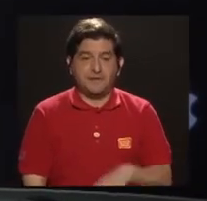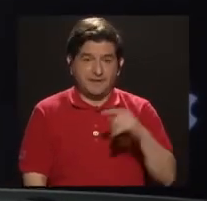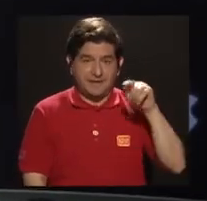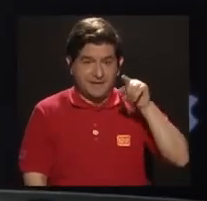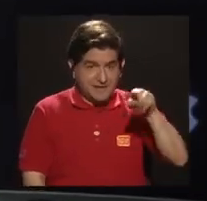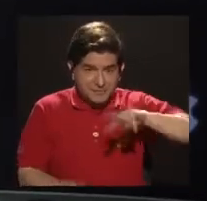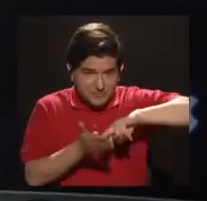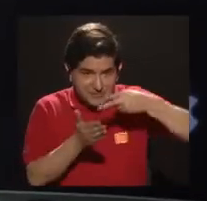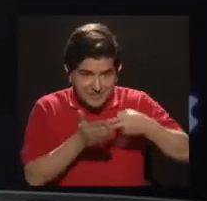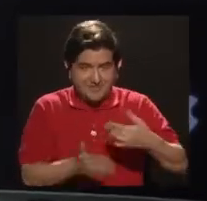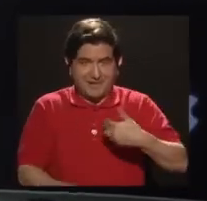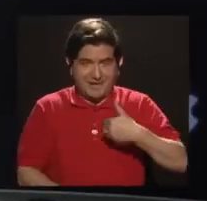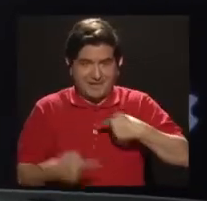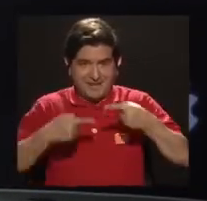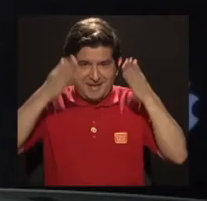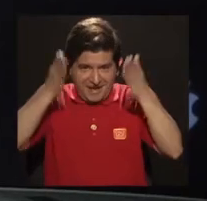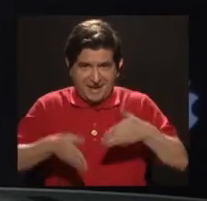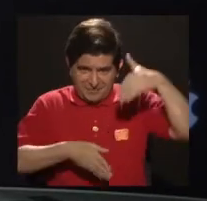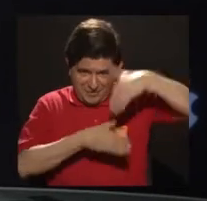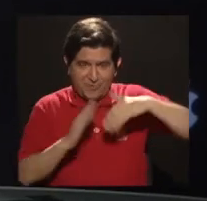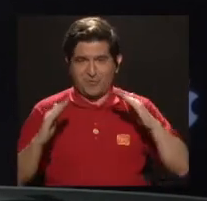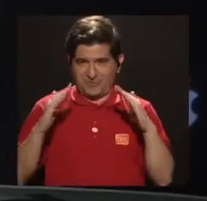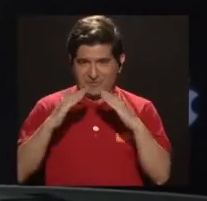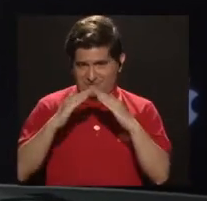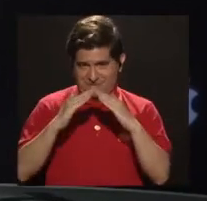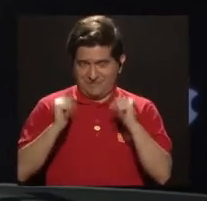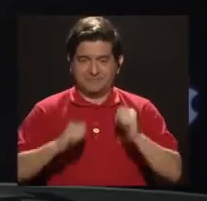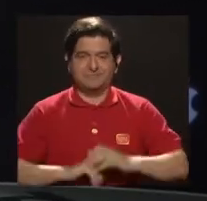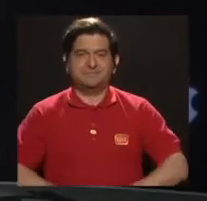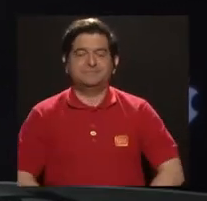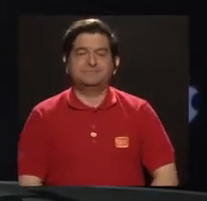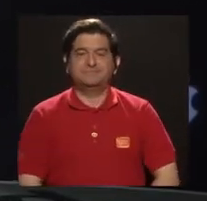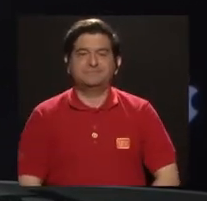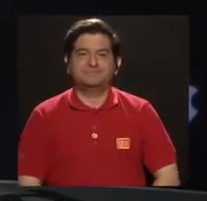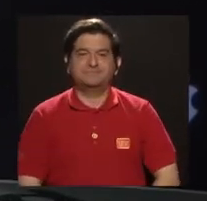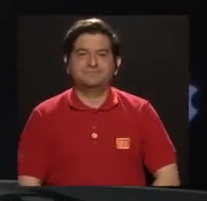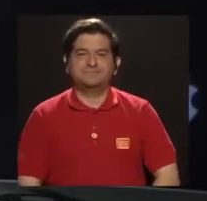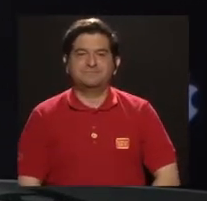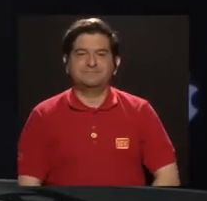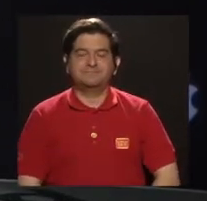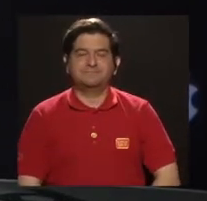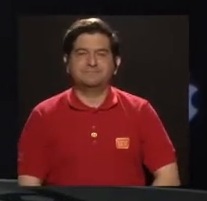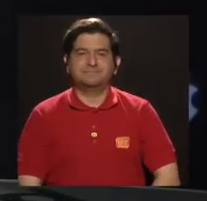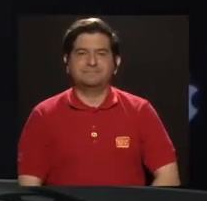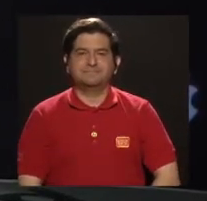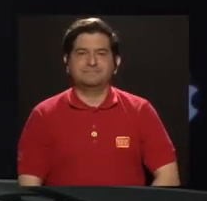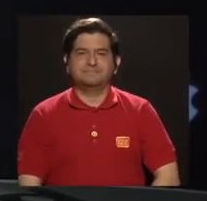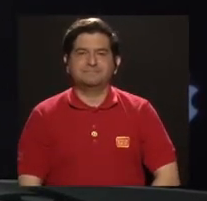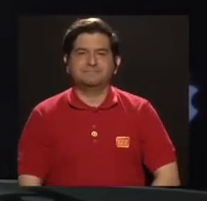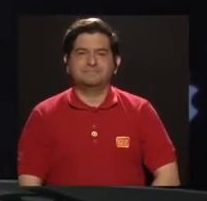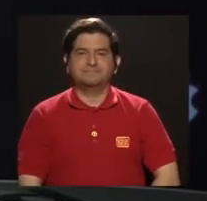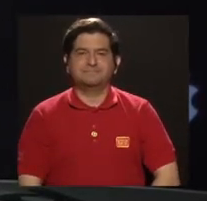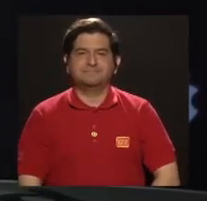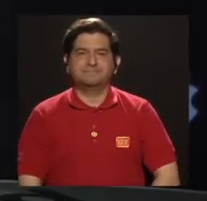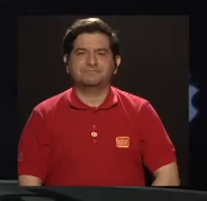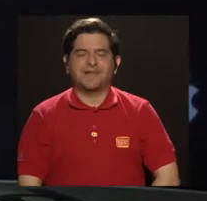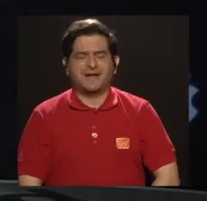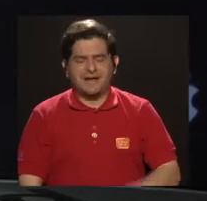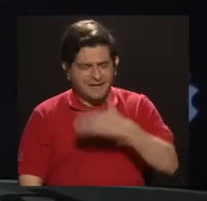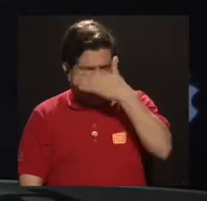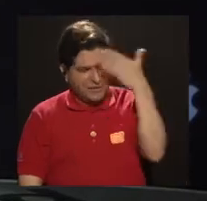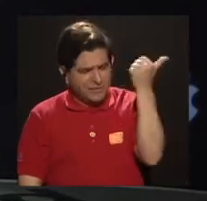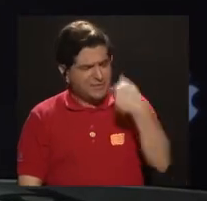en casa verdad este cómodo ya se me fue me fue lo que